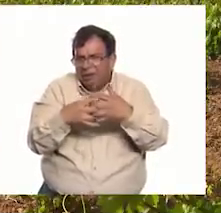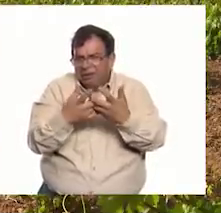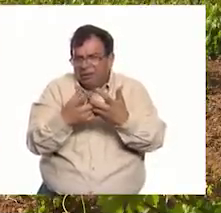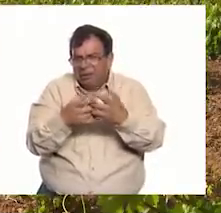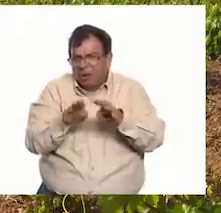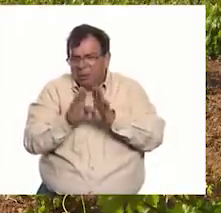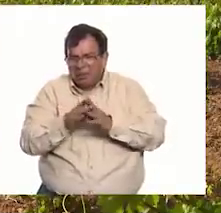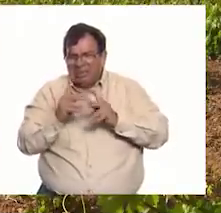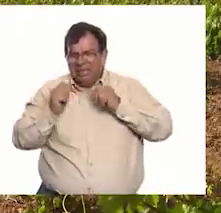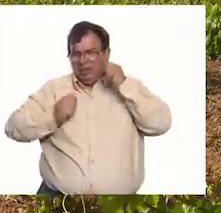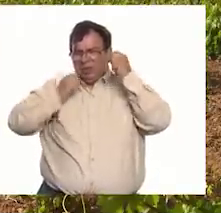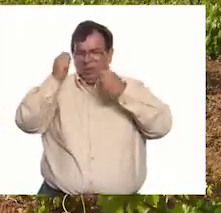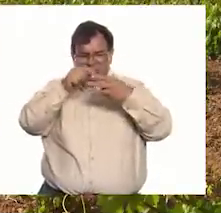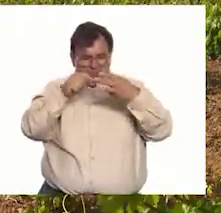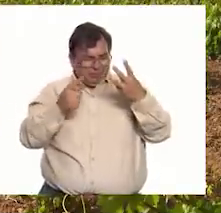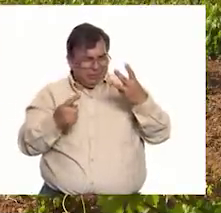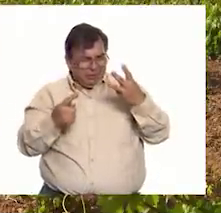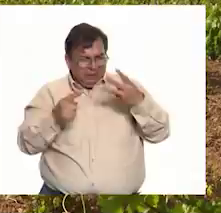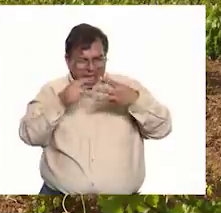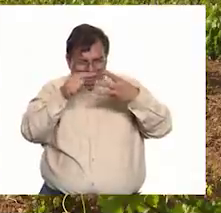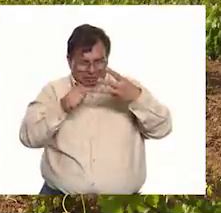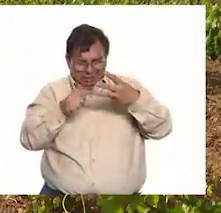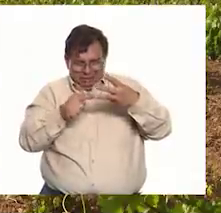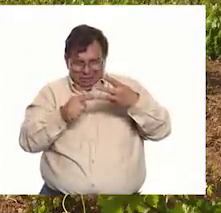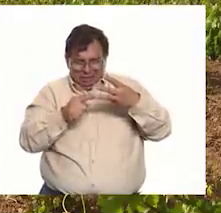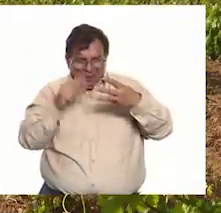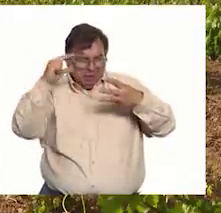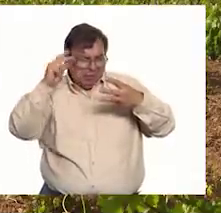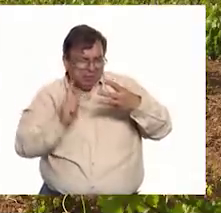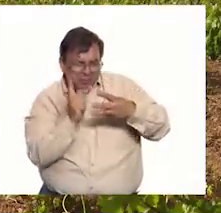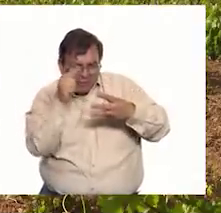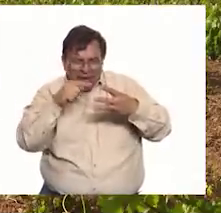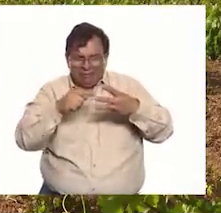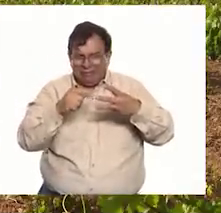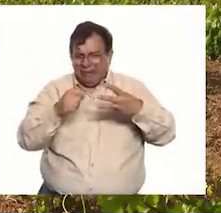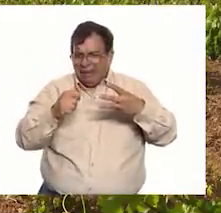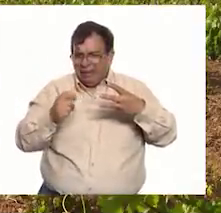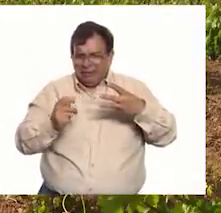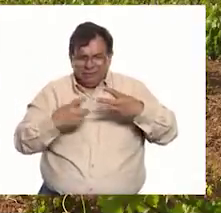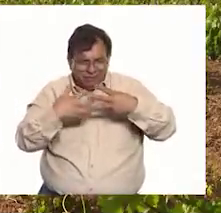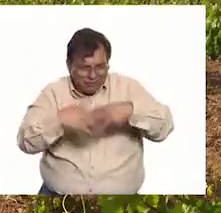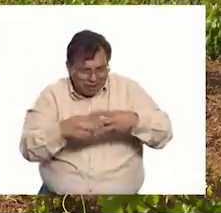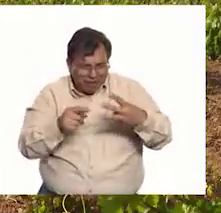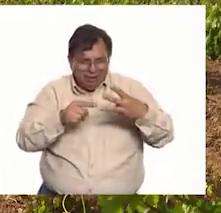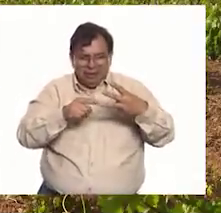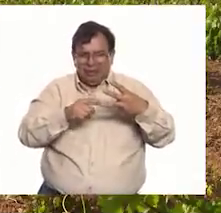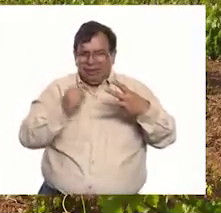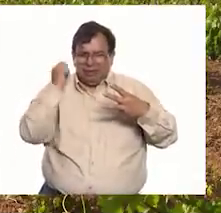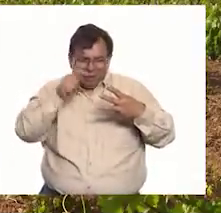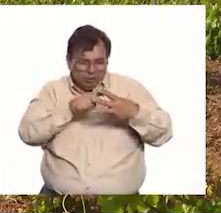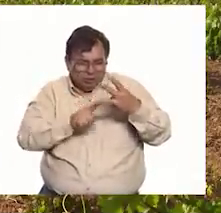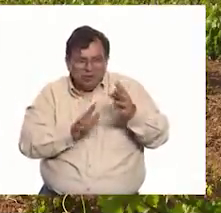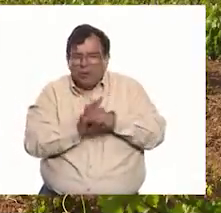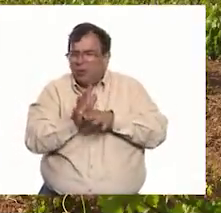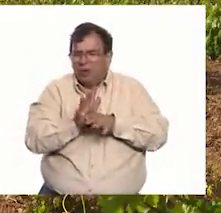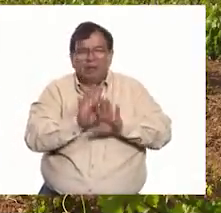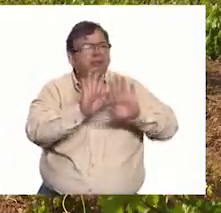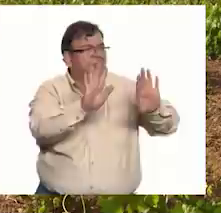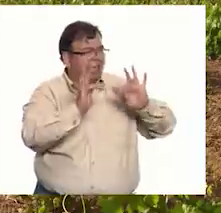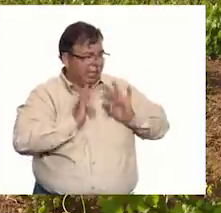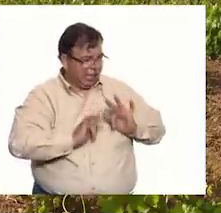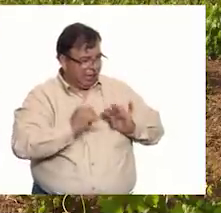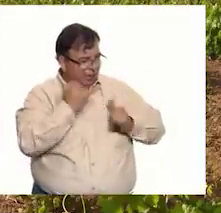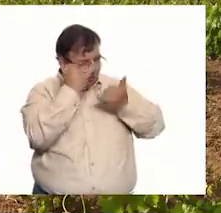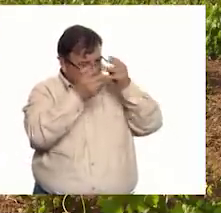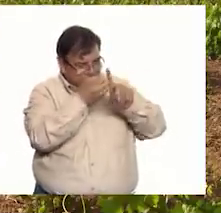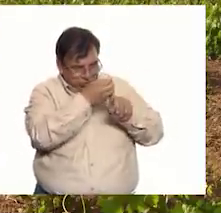importante es el turismo. Bueno, pues estoy confundida. Bueno, calma, Larisa. Vamos a desenredar las ideas. Hay que